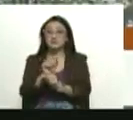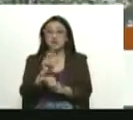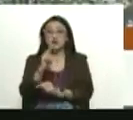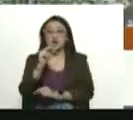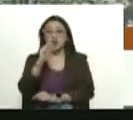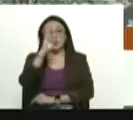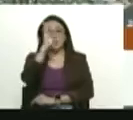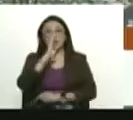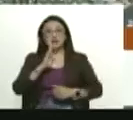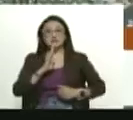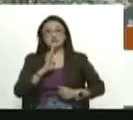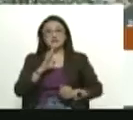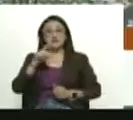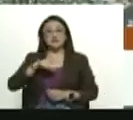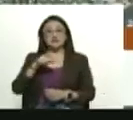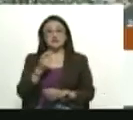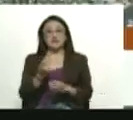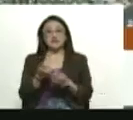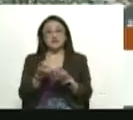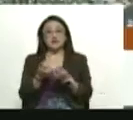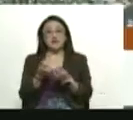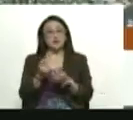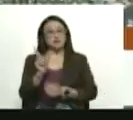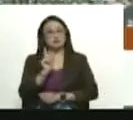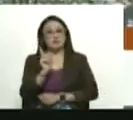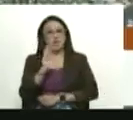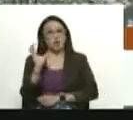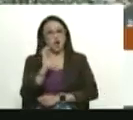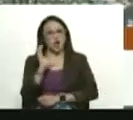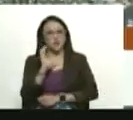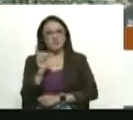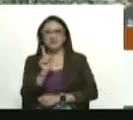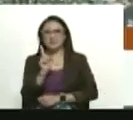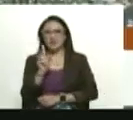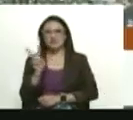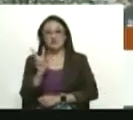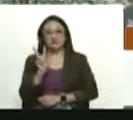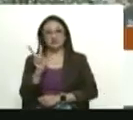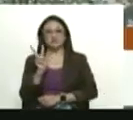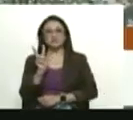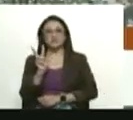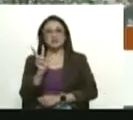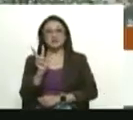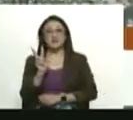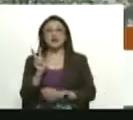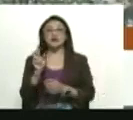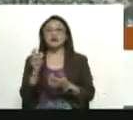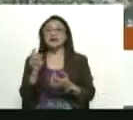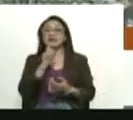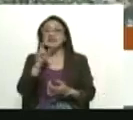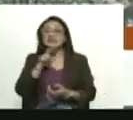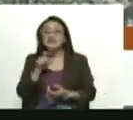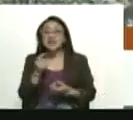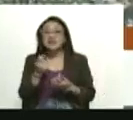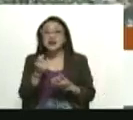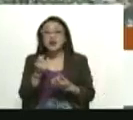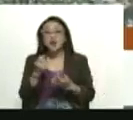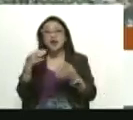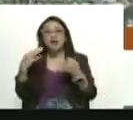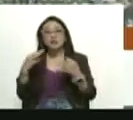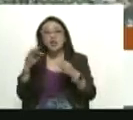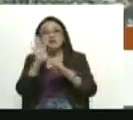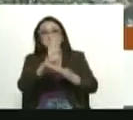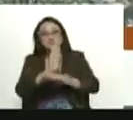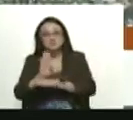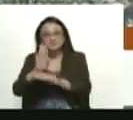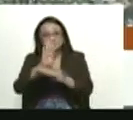el que necesita dinero, tampoco Colombia, tampoco Venezuela, sino la naturaleza. Para